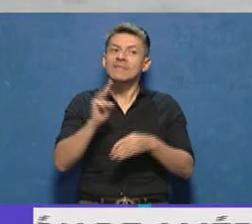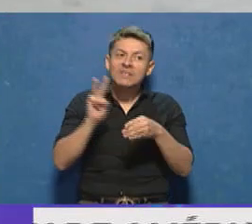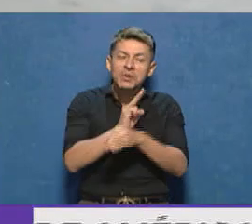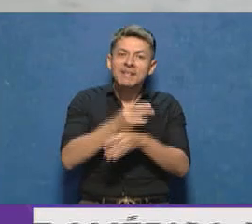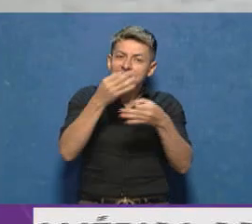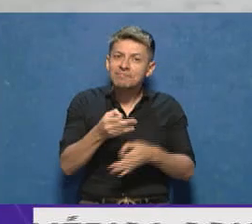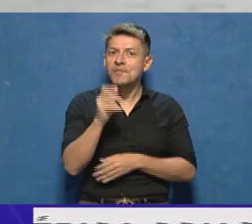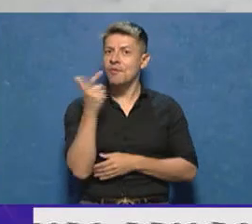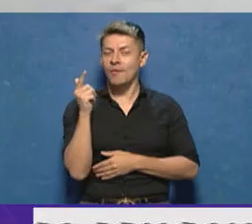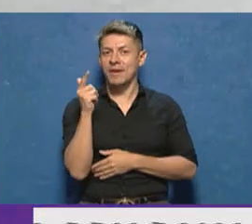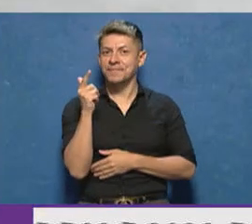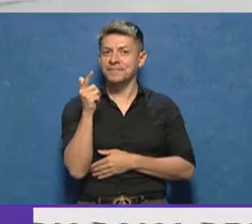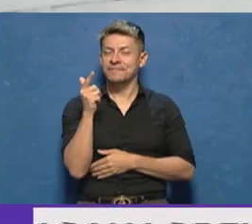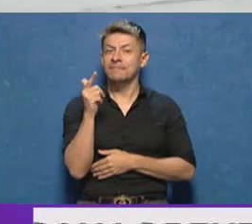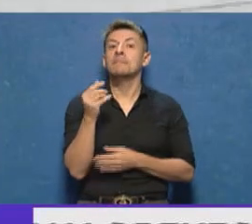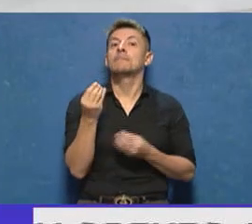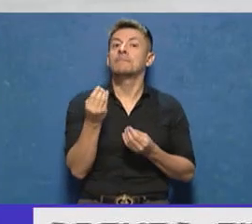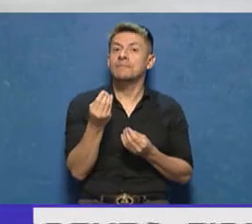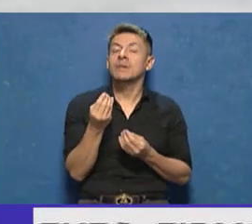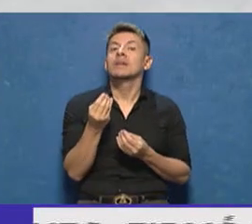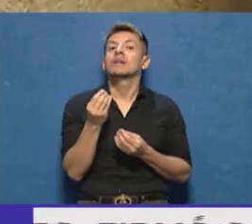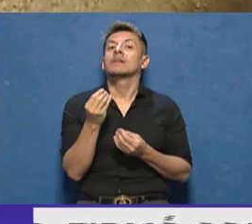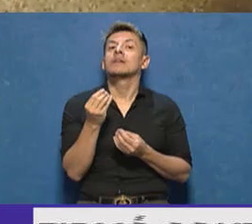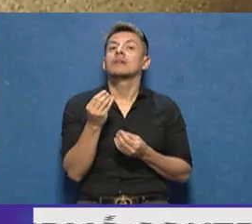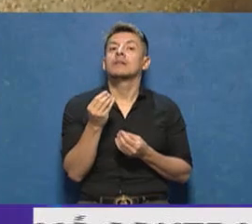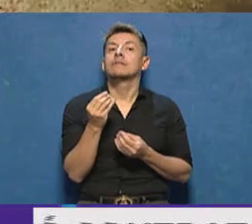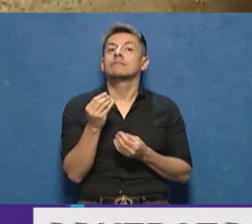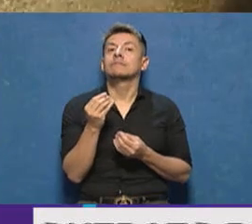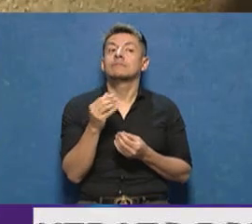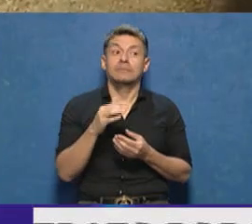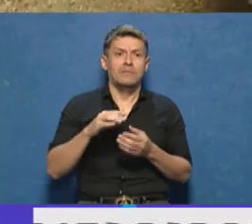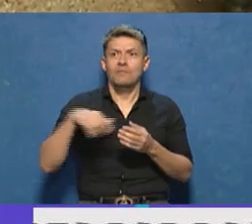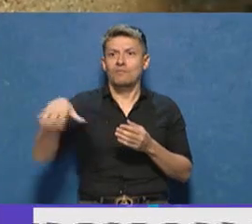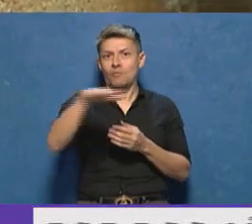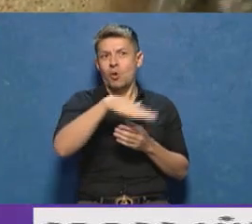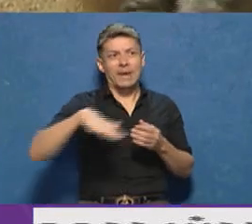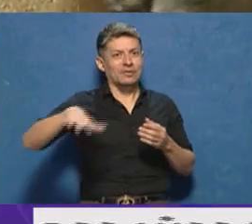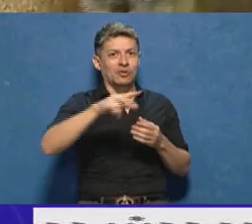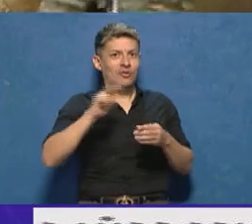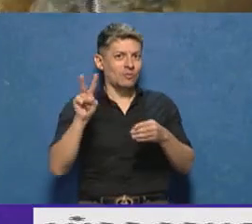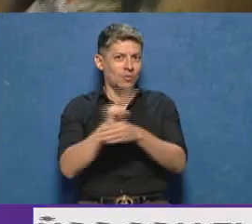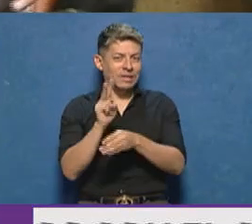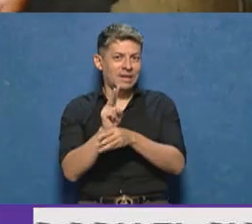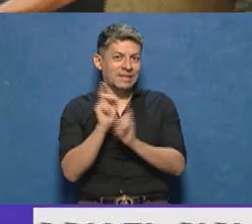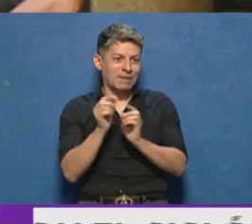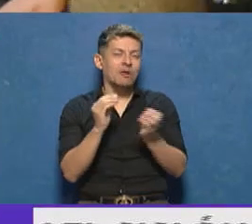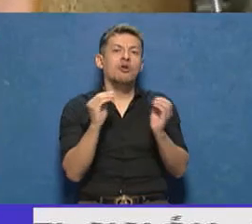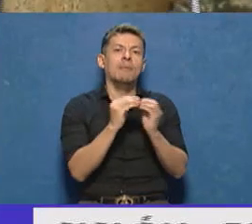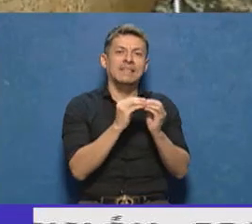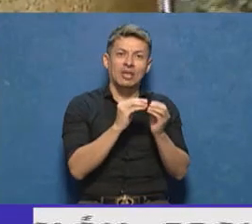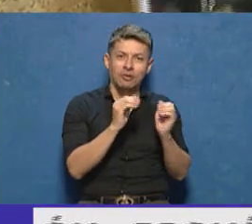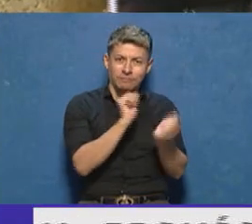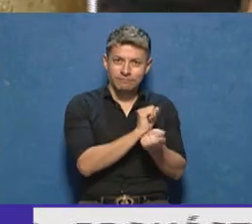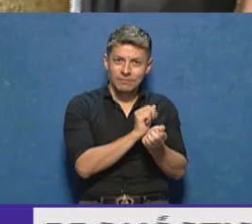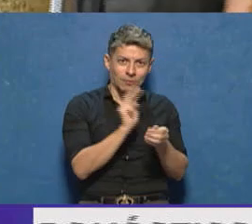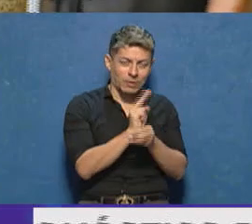a mantener la seguridad no solo del resto de la población y de los internos de ese lugar, sino también para con